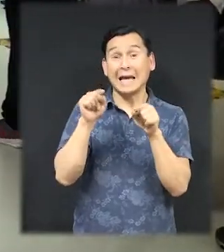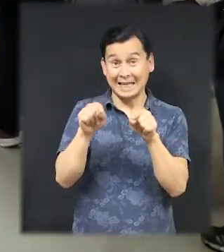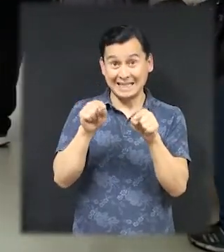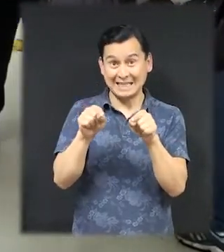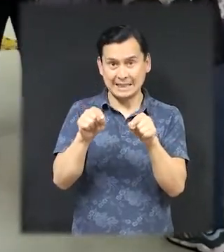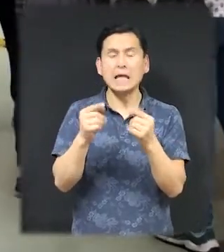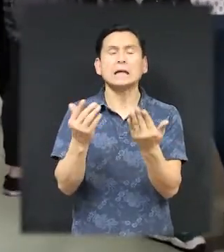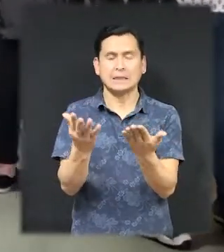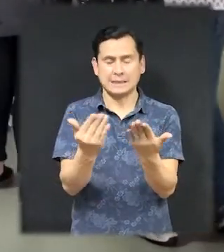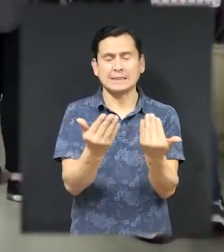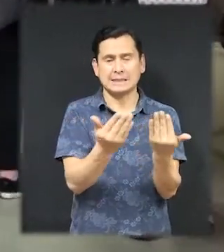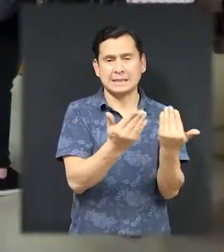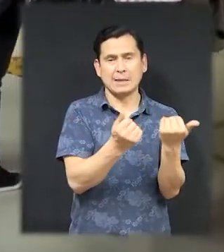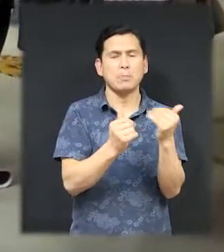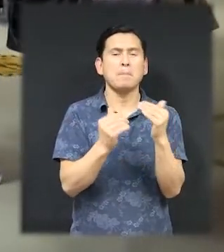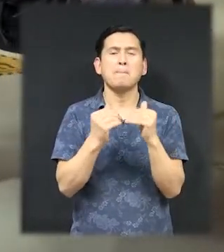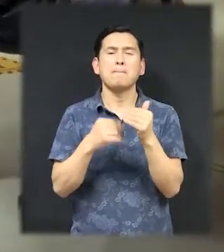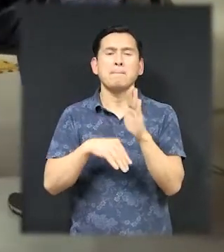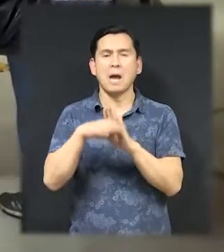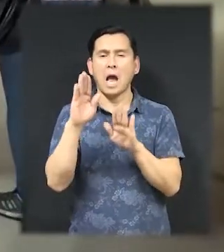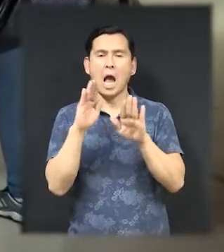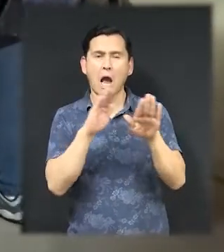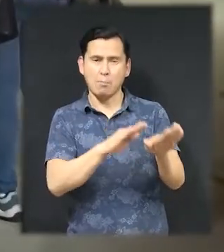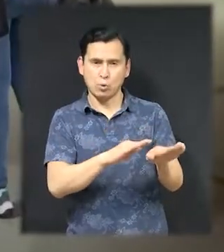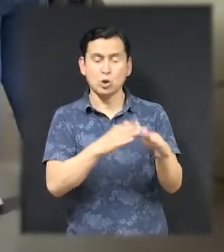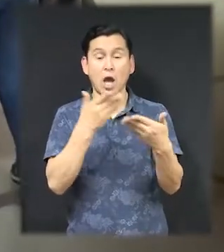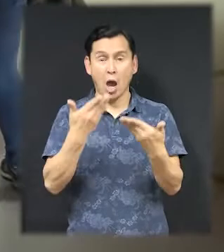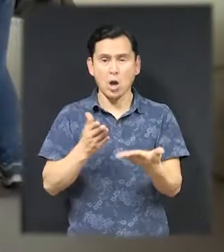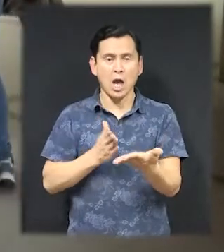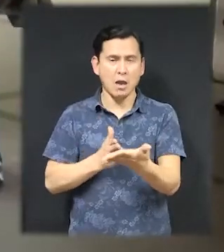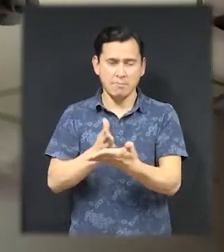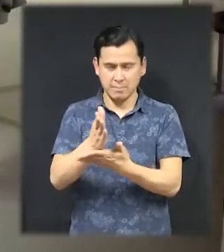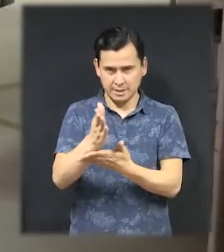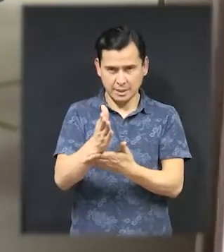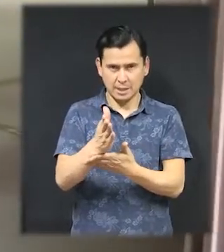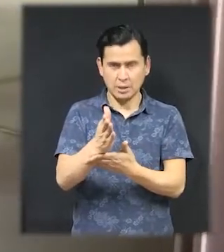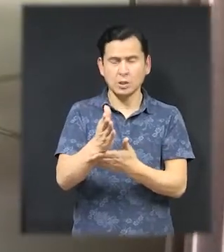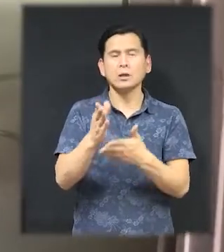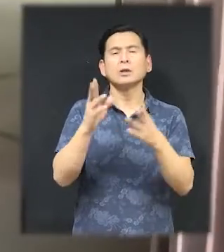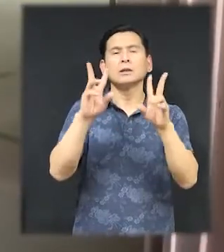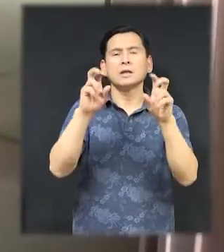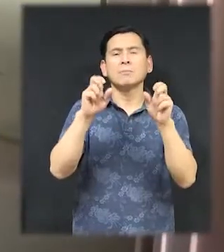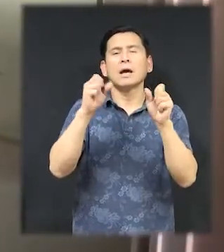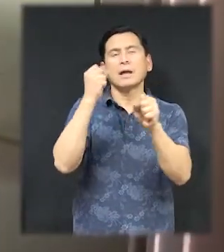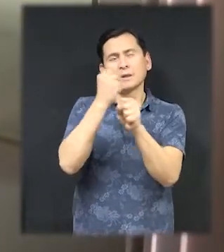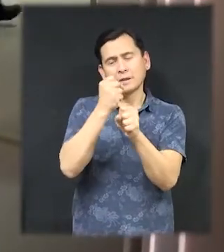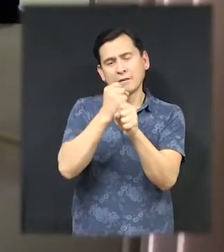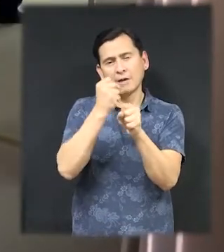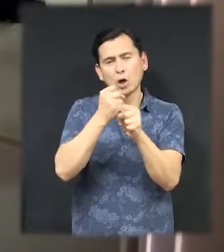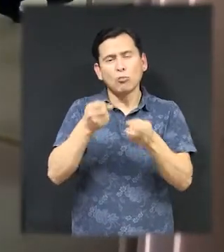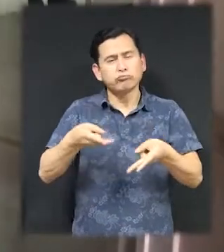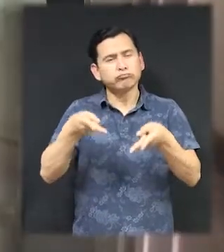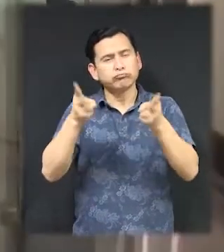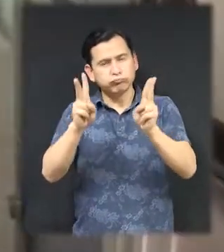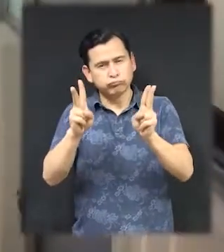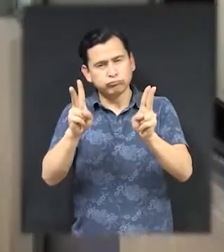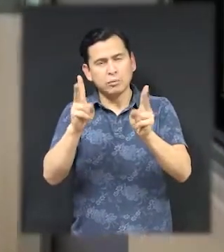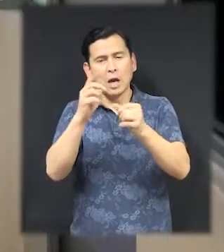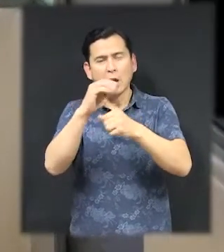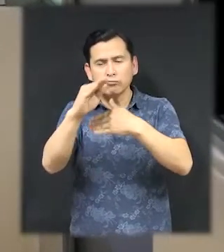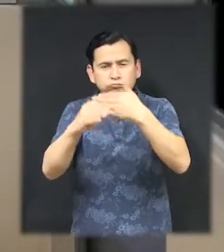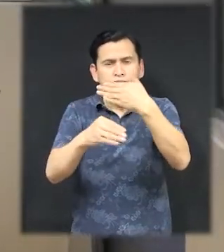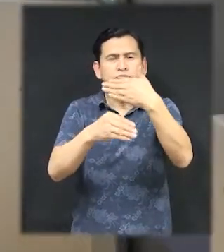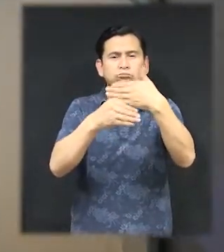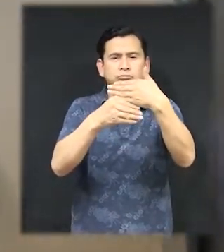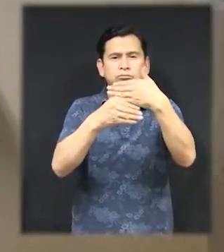una amplia gama de posibilidades en materia de especialidades y subespecialidades médicas. Lo mismo hemos hecho